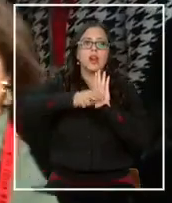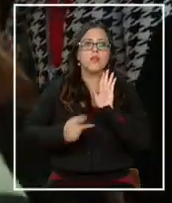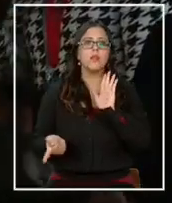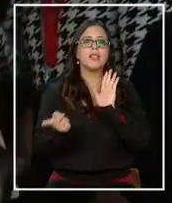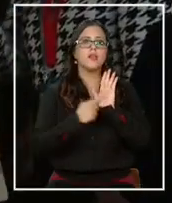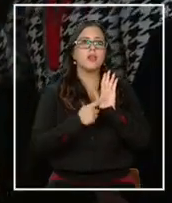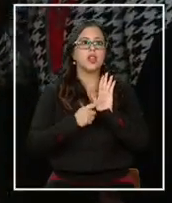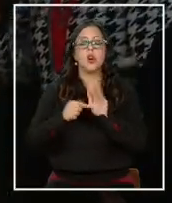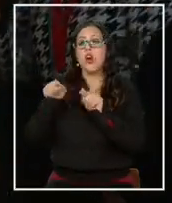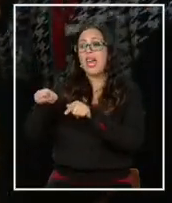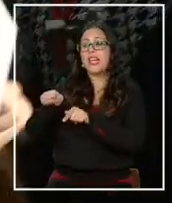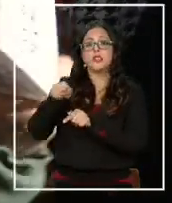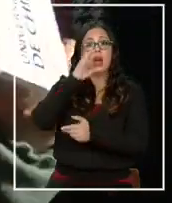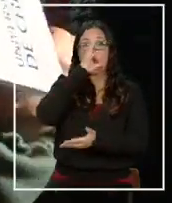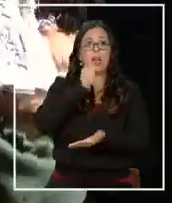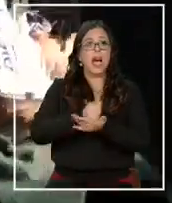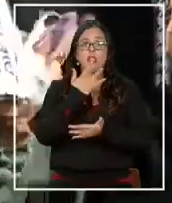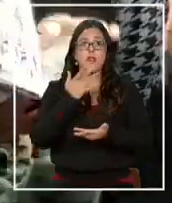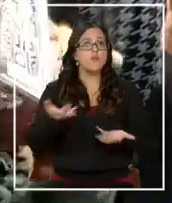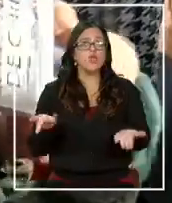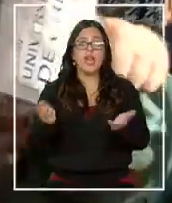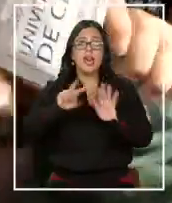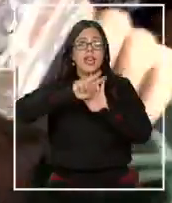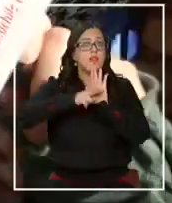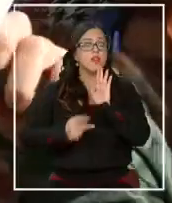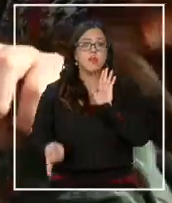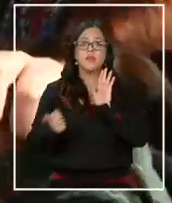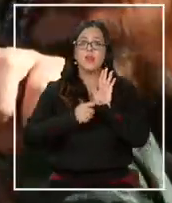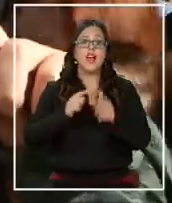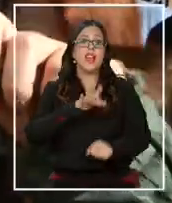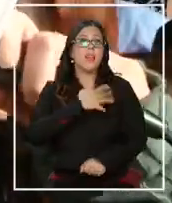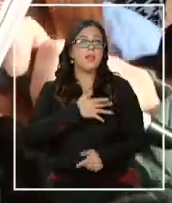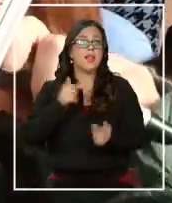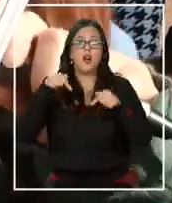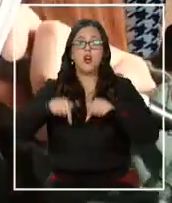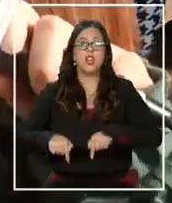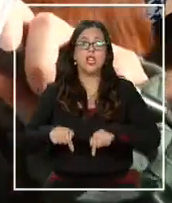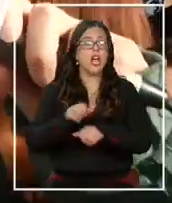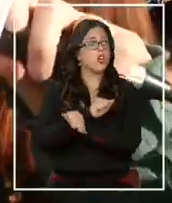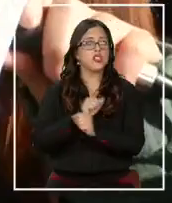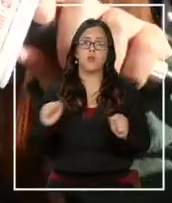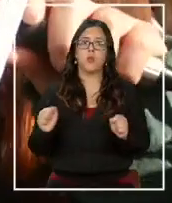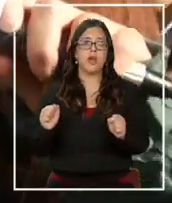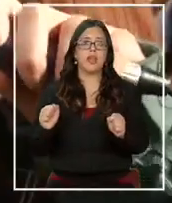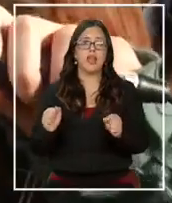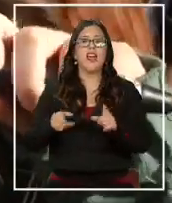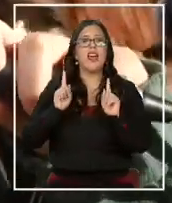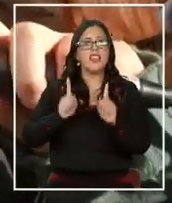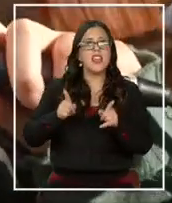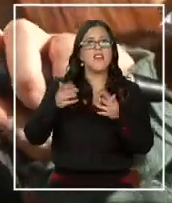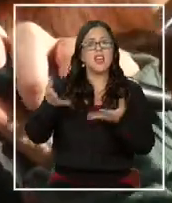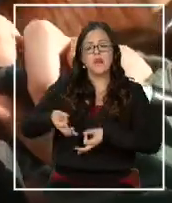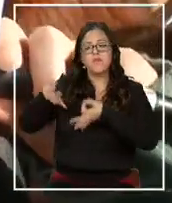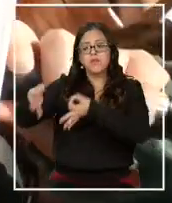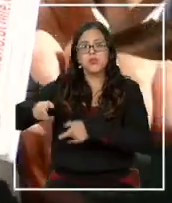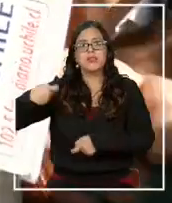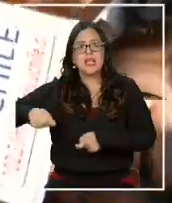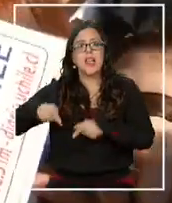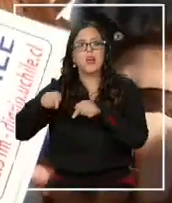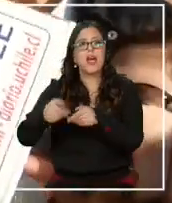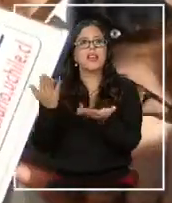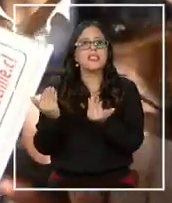Bueno, eso es un engaño, porque una reforma tributaria lamentablemente hoy día no es viable. Tiene que ir al Senado y en el Senado tiene que